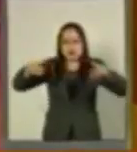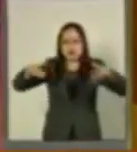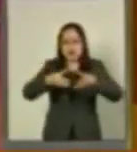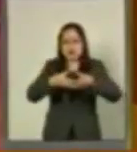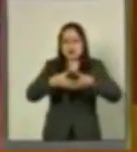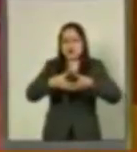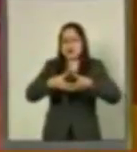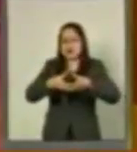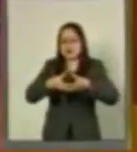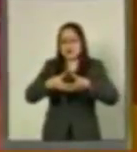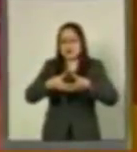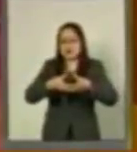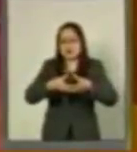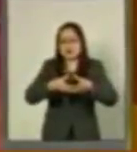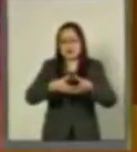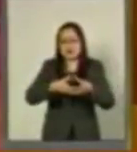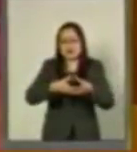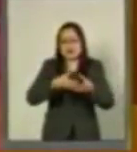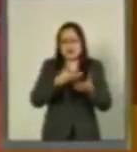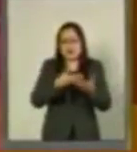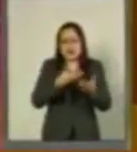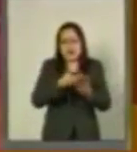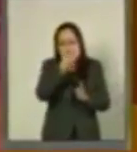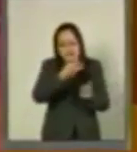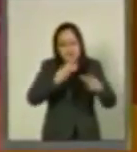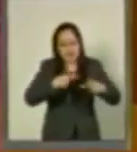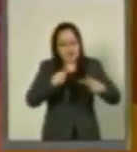tuvo este delincuente